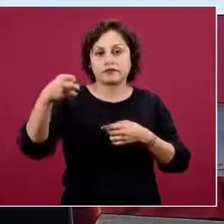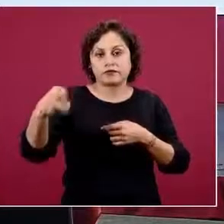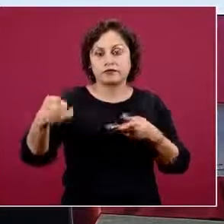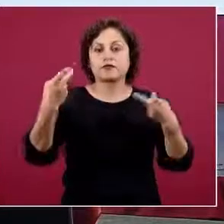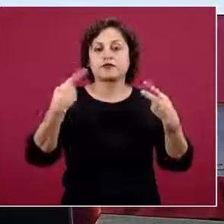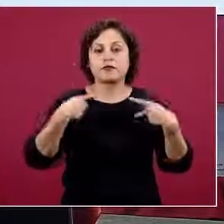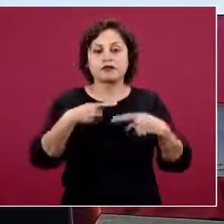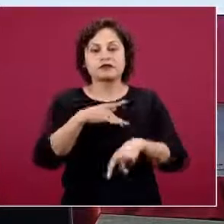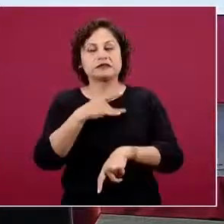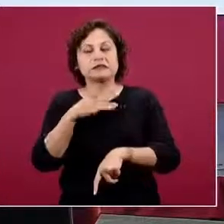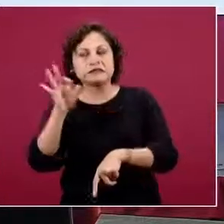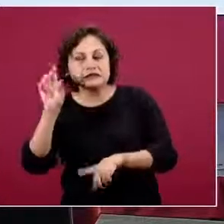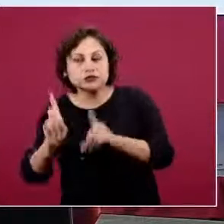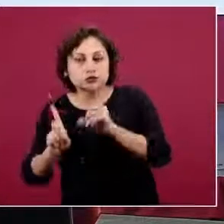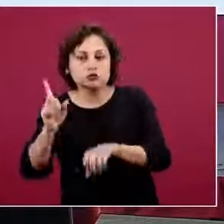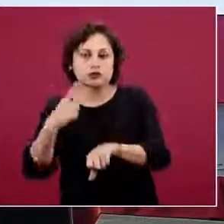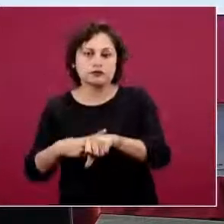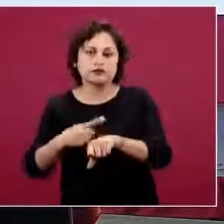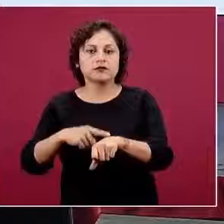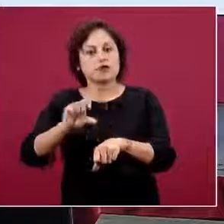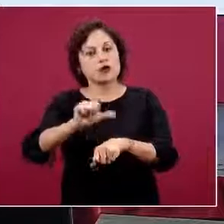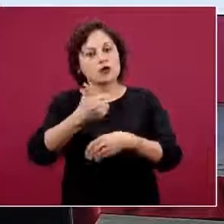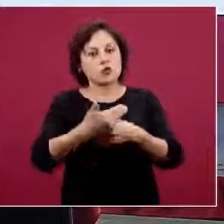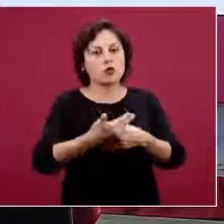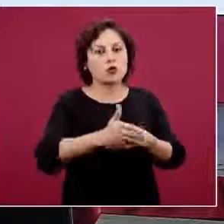pacientes sospechosos y del otro lado separado una